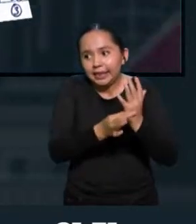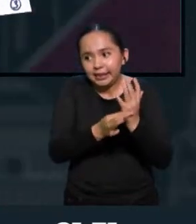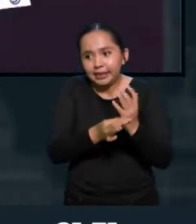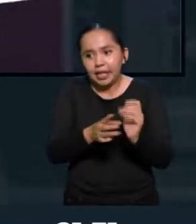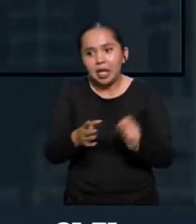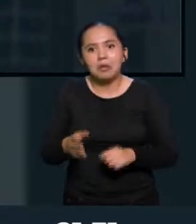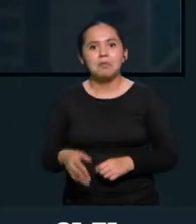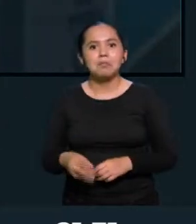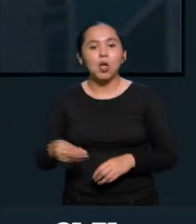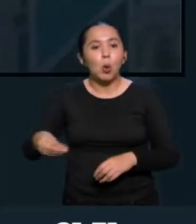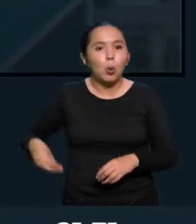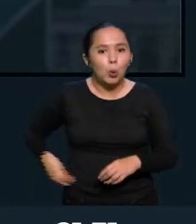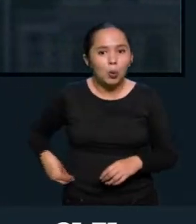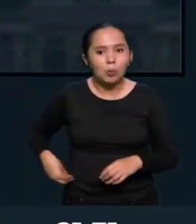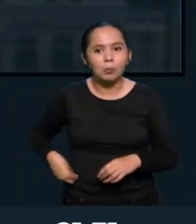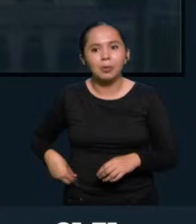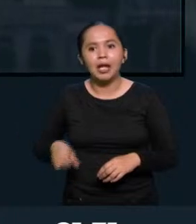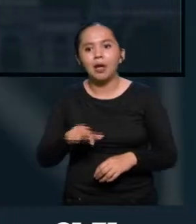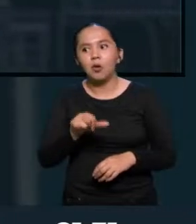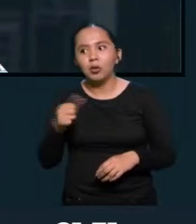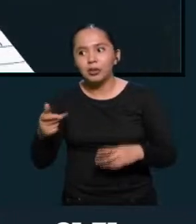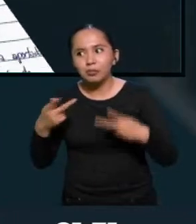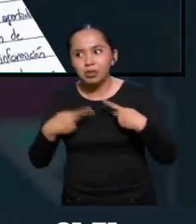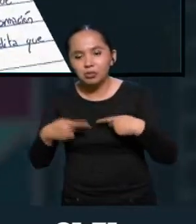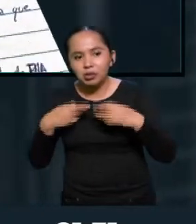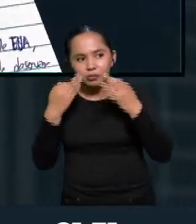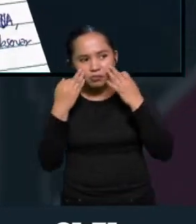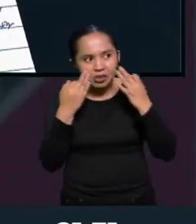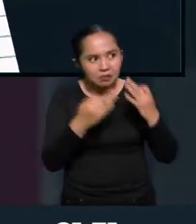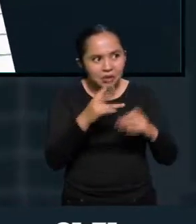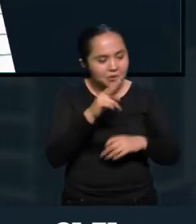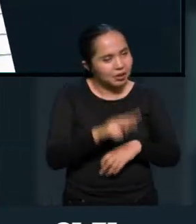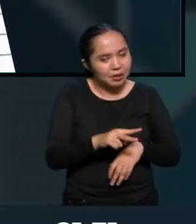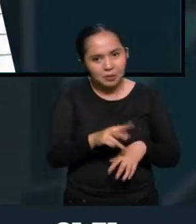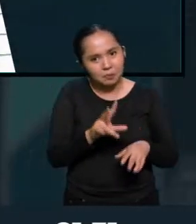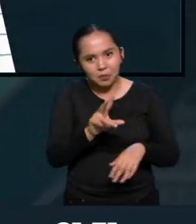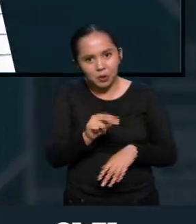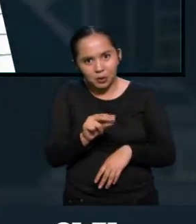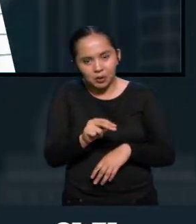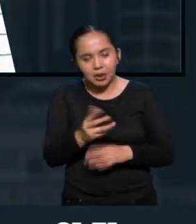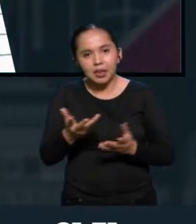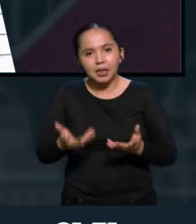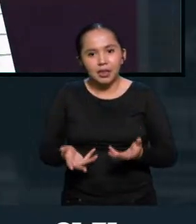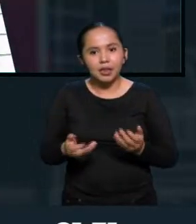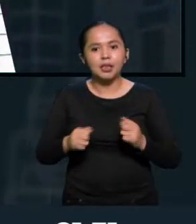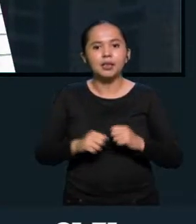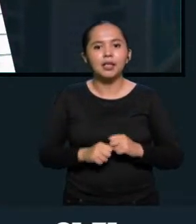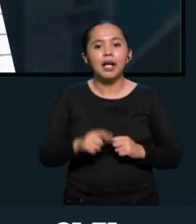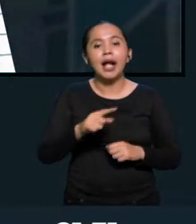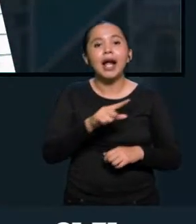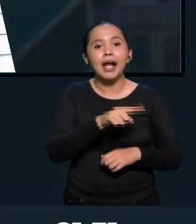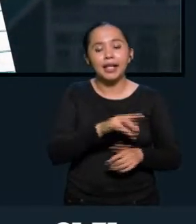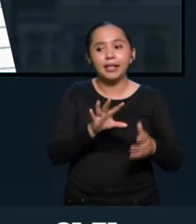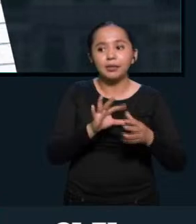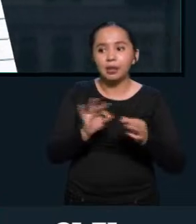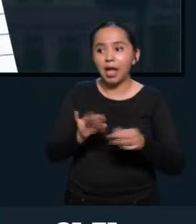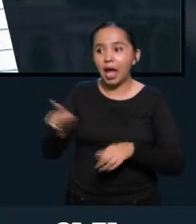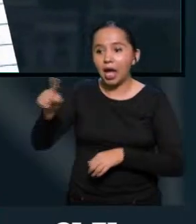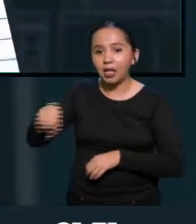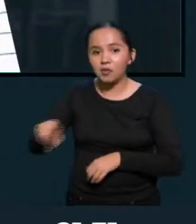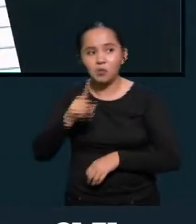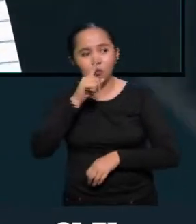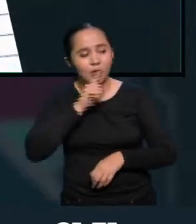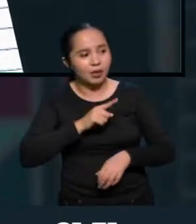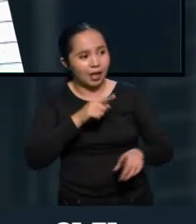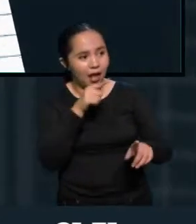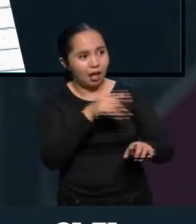culpable con testigos que no corroboraron sus dichos, pero a su vez menciona que esos testigos que mienten en contra de